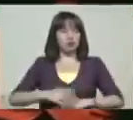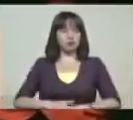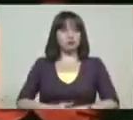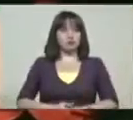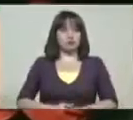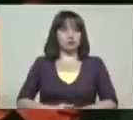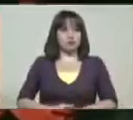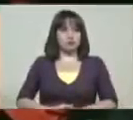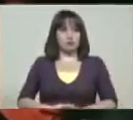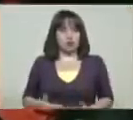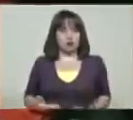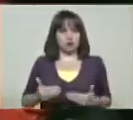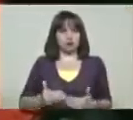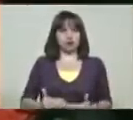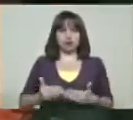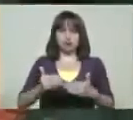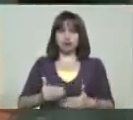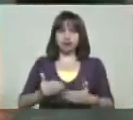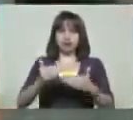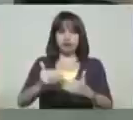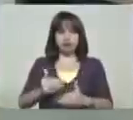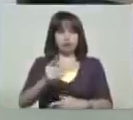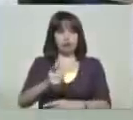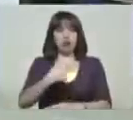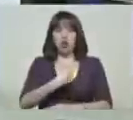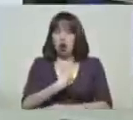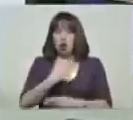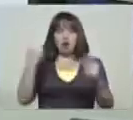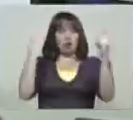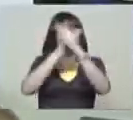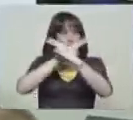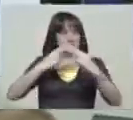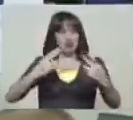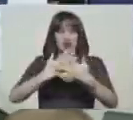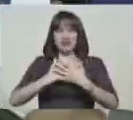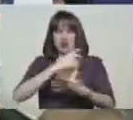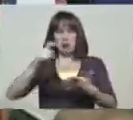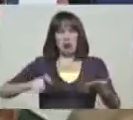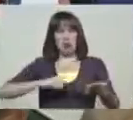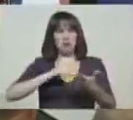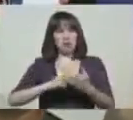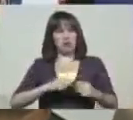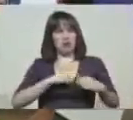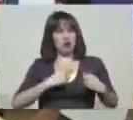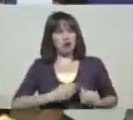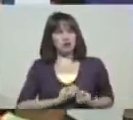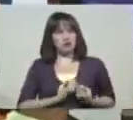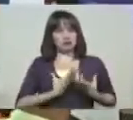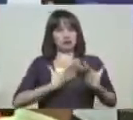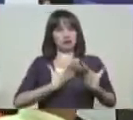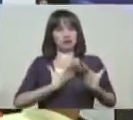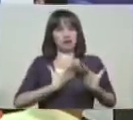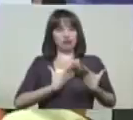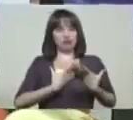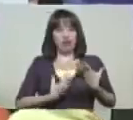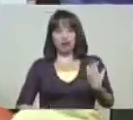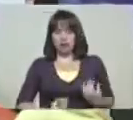Tenemos que avanzar. Yo estoy comprometido así, completo aquí, en mi corazón, en mi